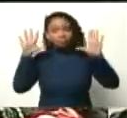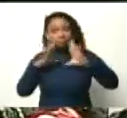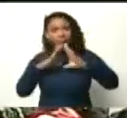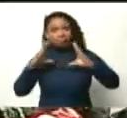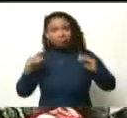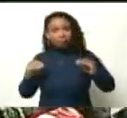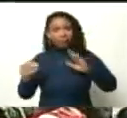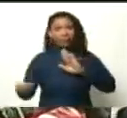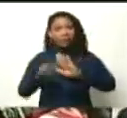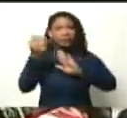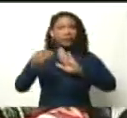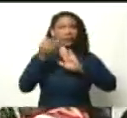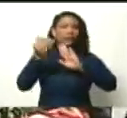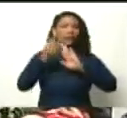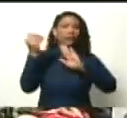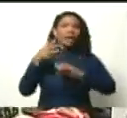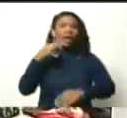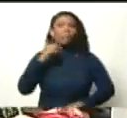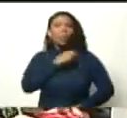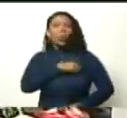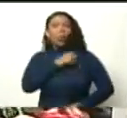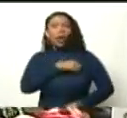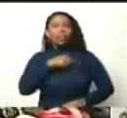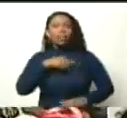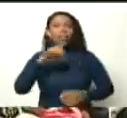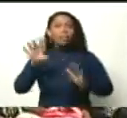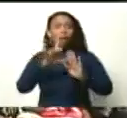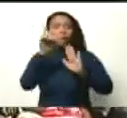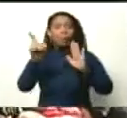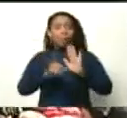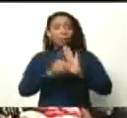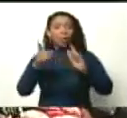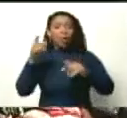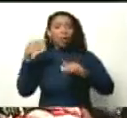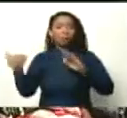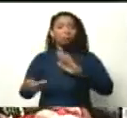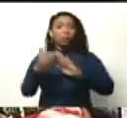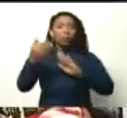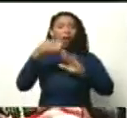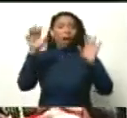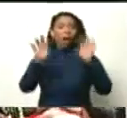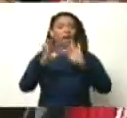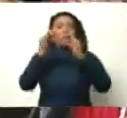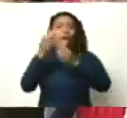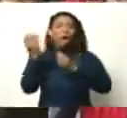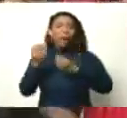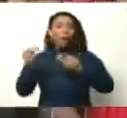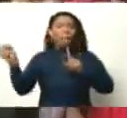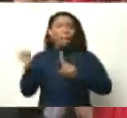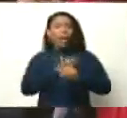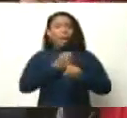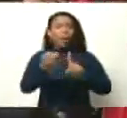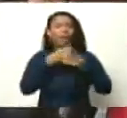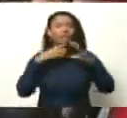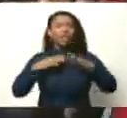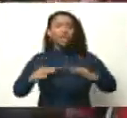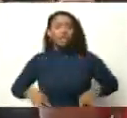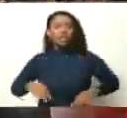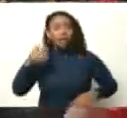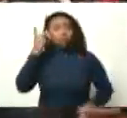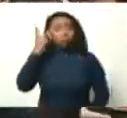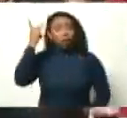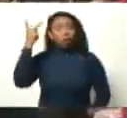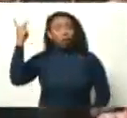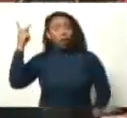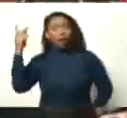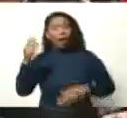de todo el ataque contra la moral de nuestro diplomático, el ataque a su familia, así como las torturas físicas y psicológicas